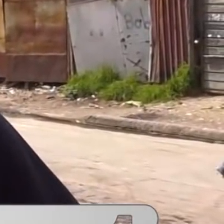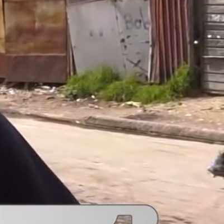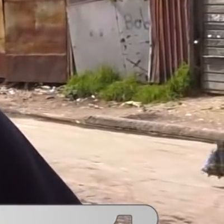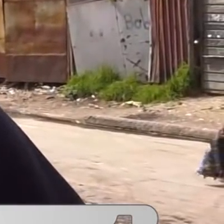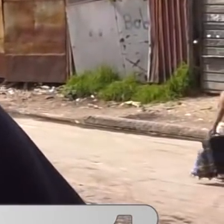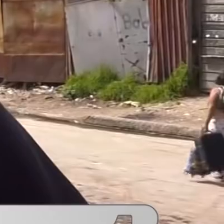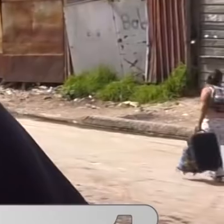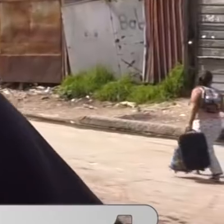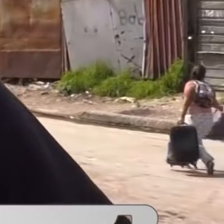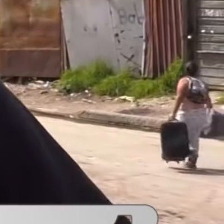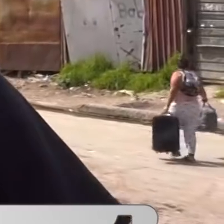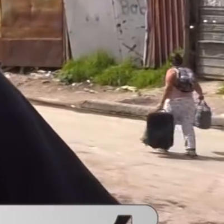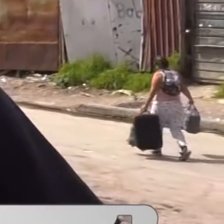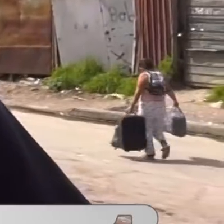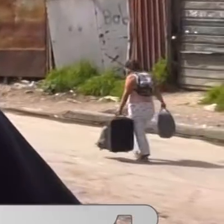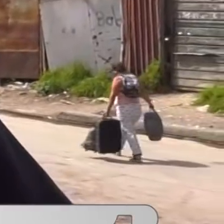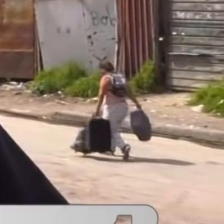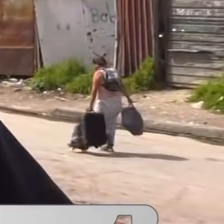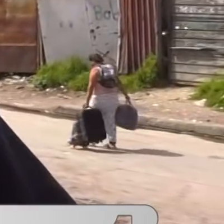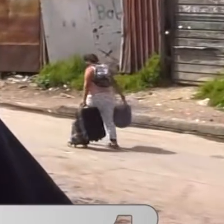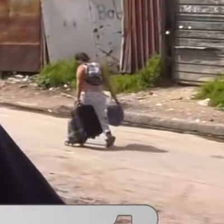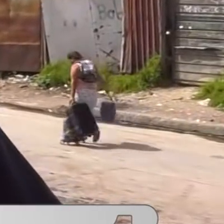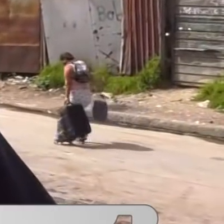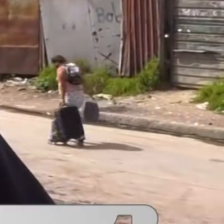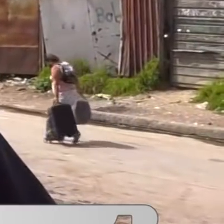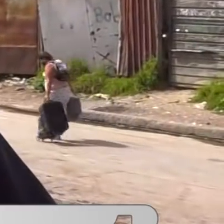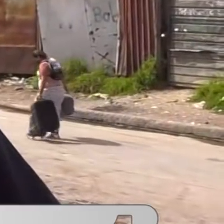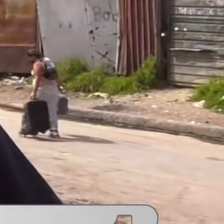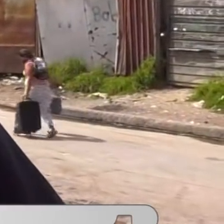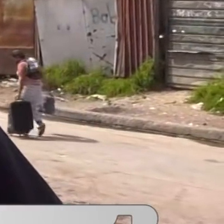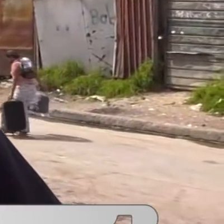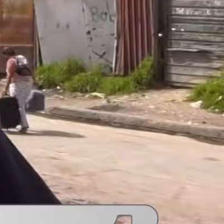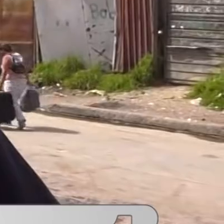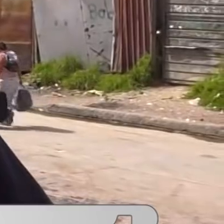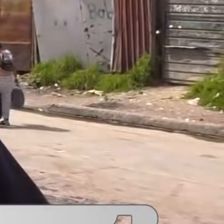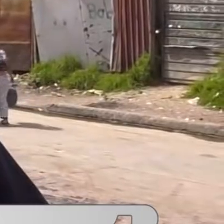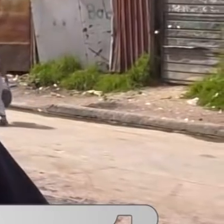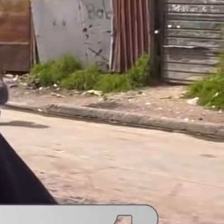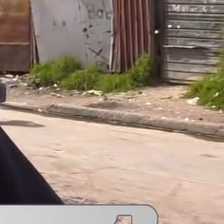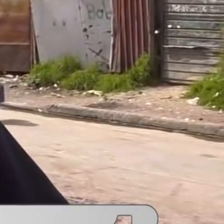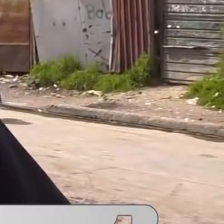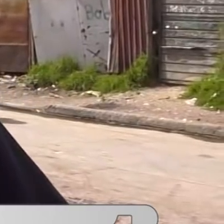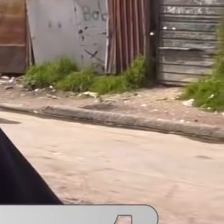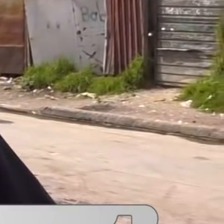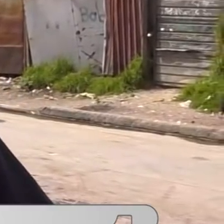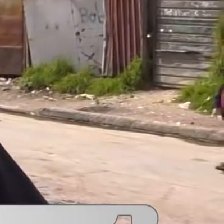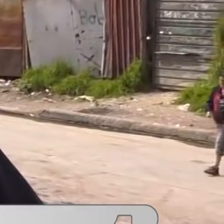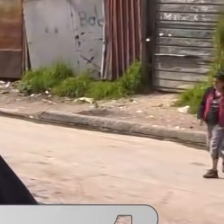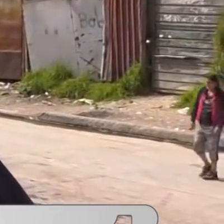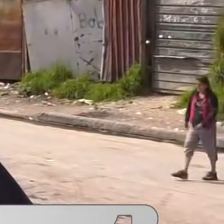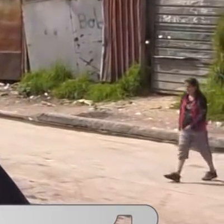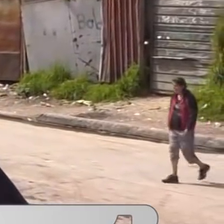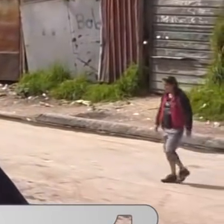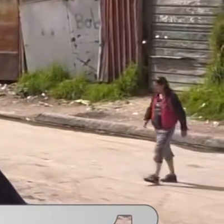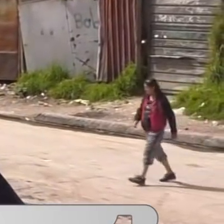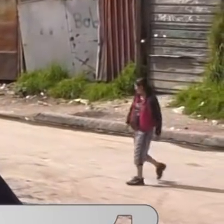puse en conocimiento, pero mire, nos están sacando como animales, sin